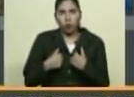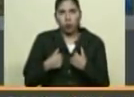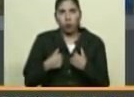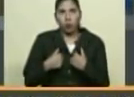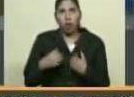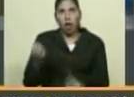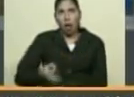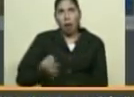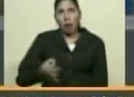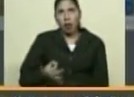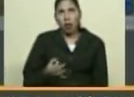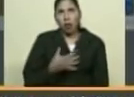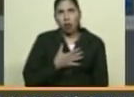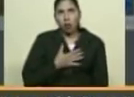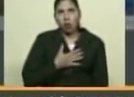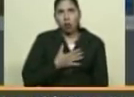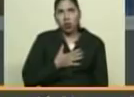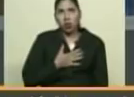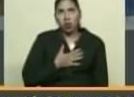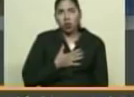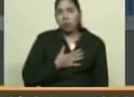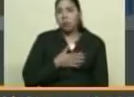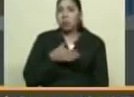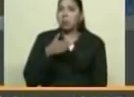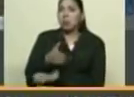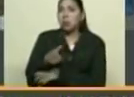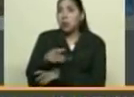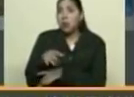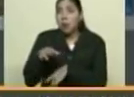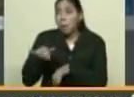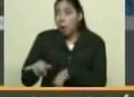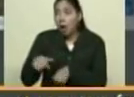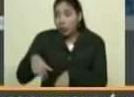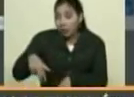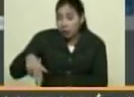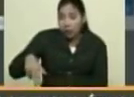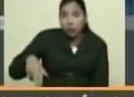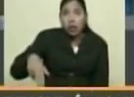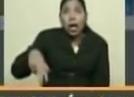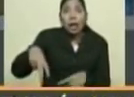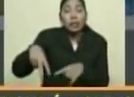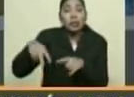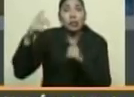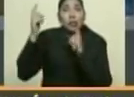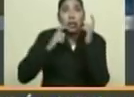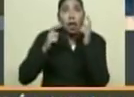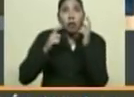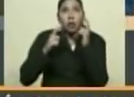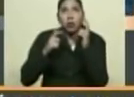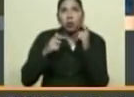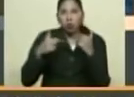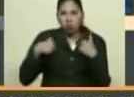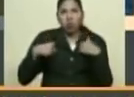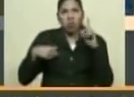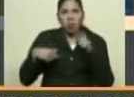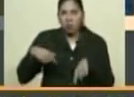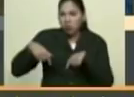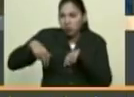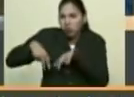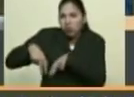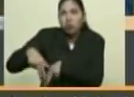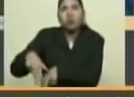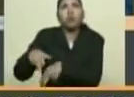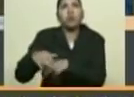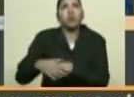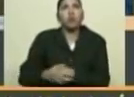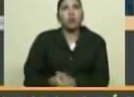irme por donde pasó Chávez. Por aquí pasó Chávez, por el Orza. ¿Ustedes saben cuántos pueblos de Venezuela